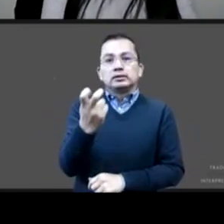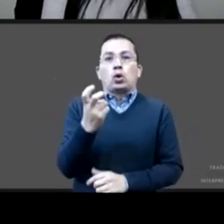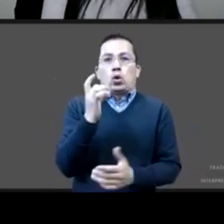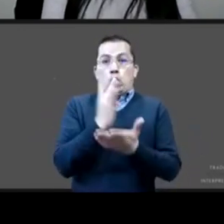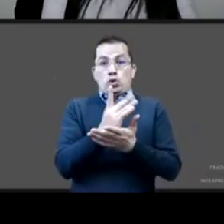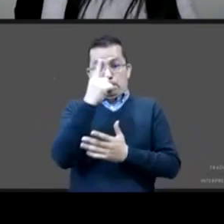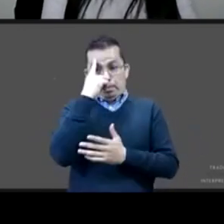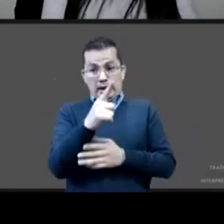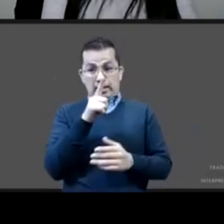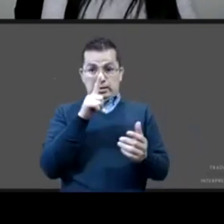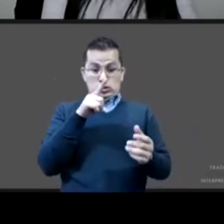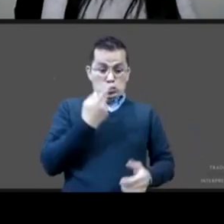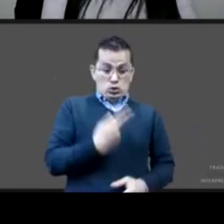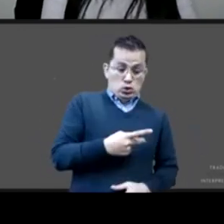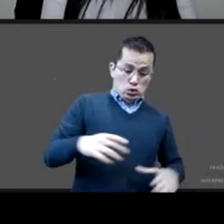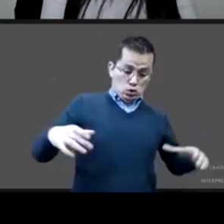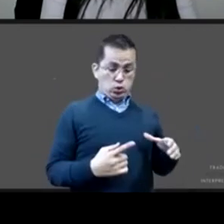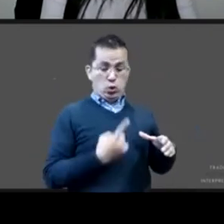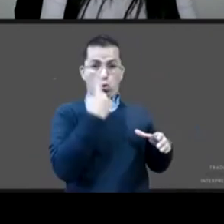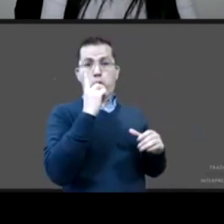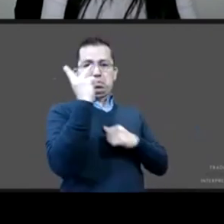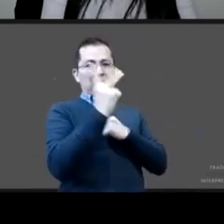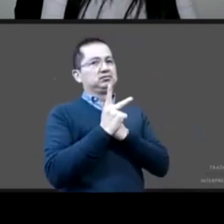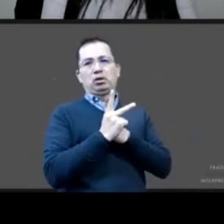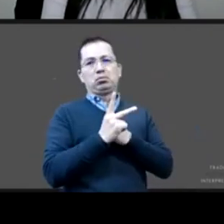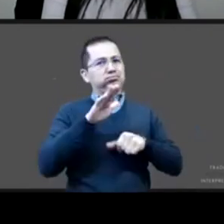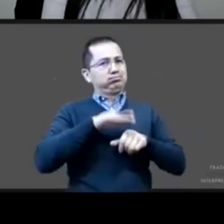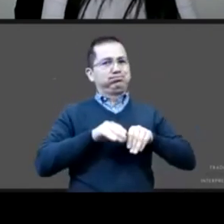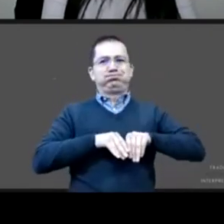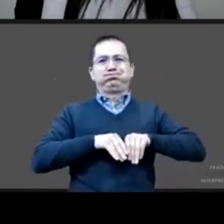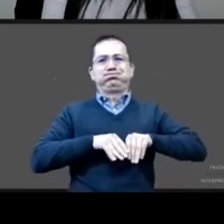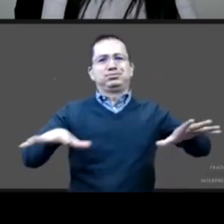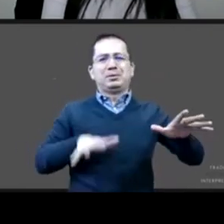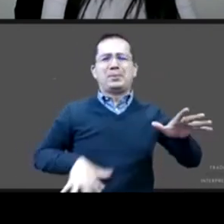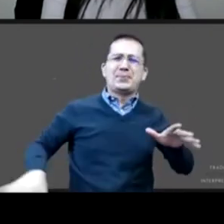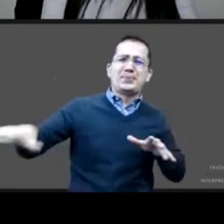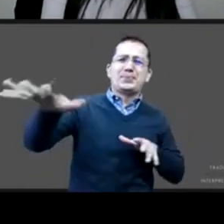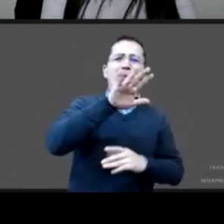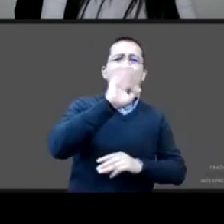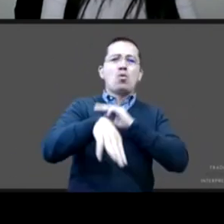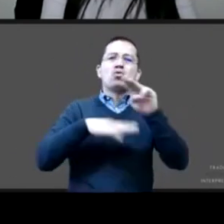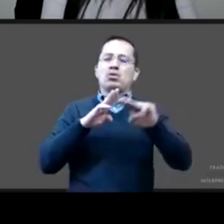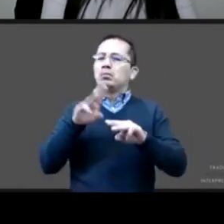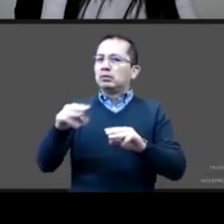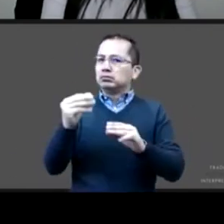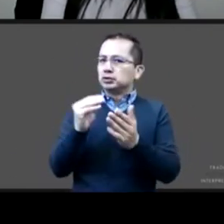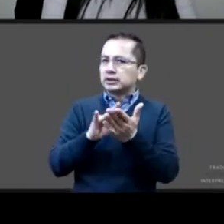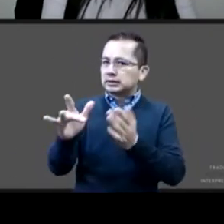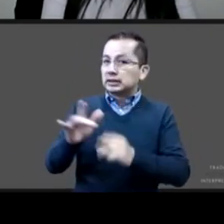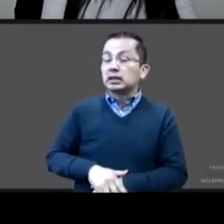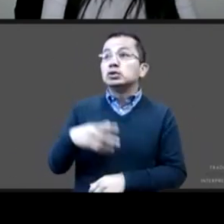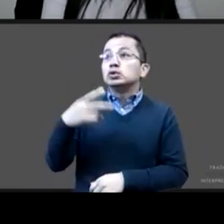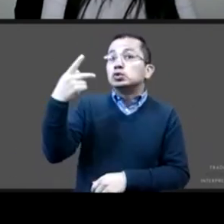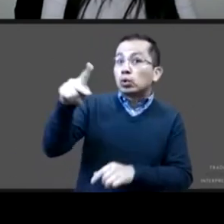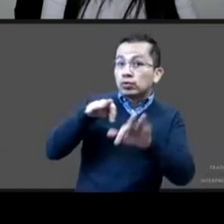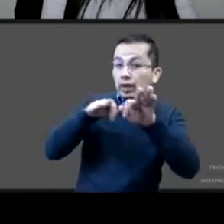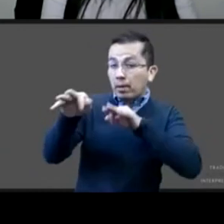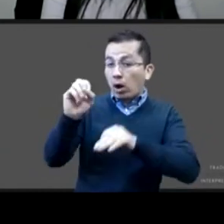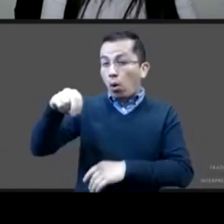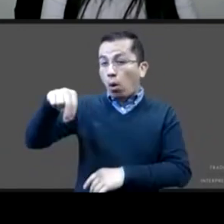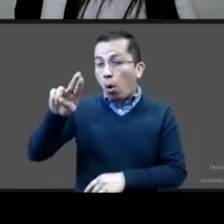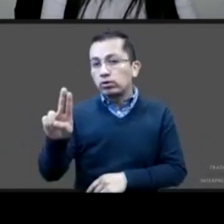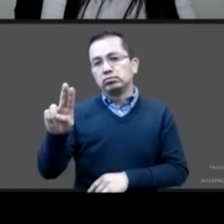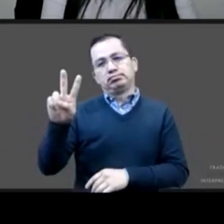fronteras y de ahí la pertinencia y la urgencia de verlo en este carácter más global. Gracias desde el trabajo que están haciendo en Naciones Unidas. Vamos